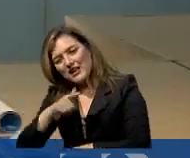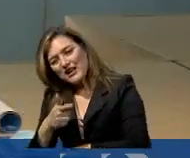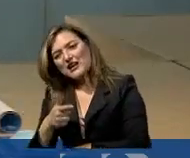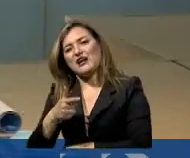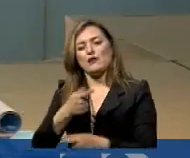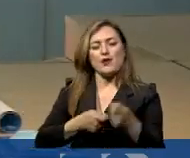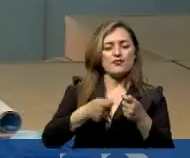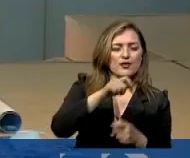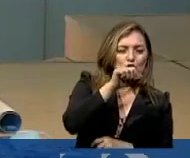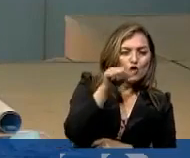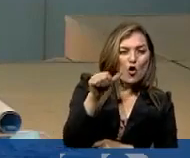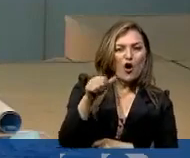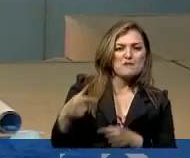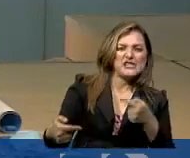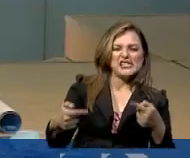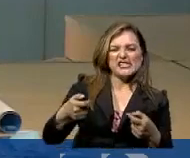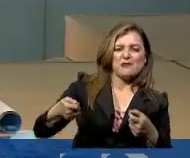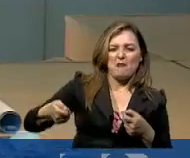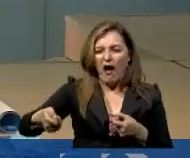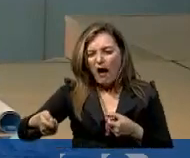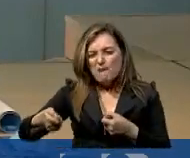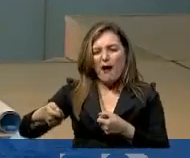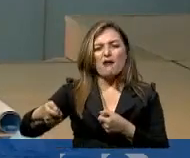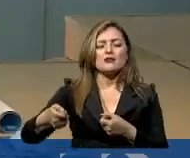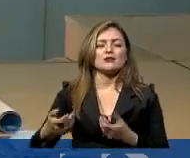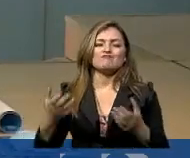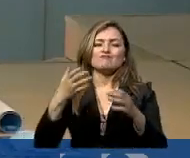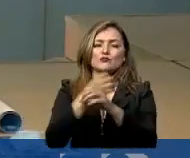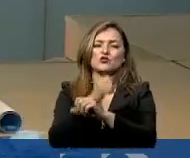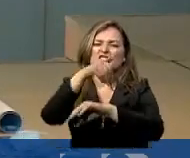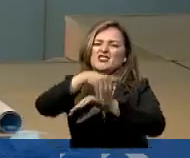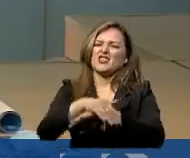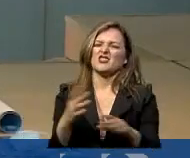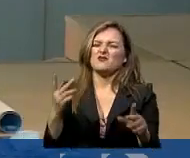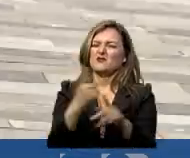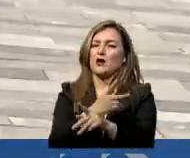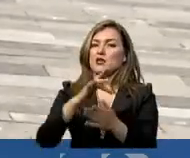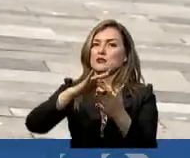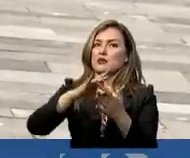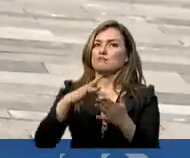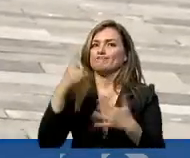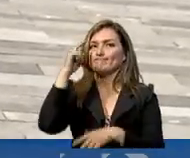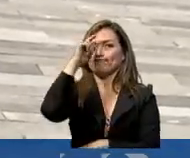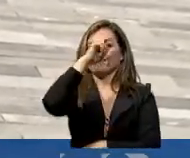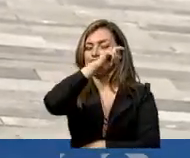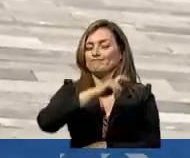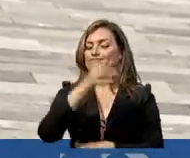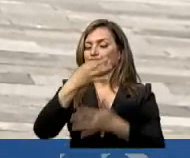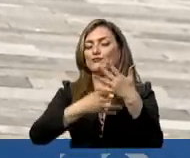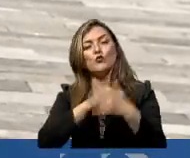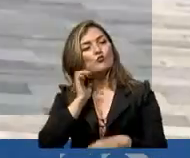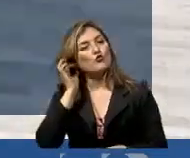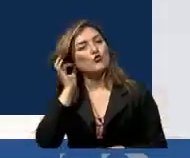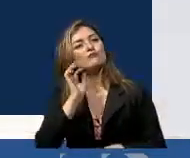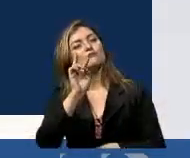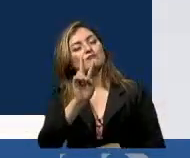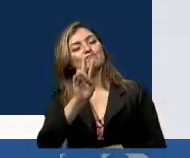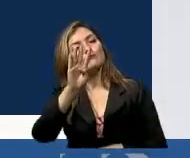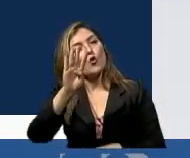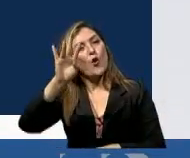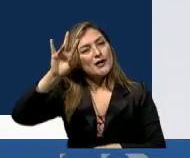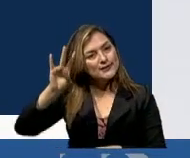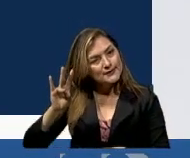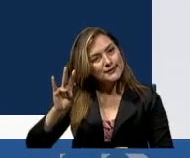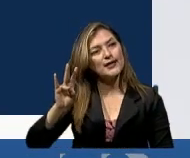consumo de drogas, de riñas, que sobre todo aumentan en las tarde-noche, entonces se vuelve más vulnerable. De este total de mujeres,